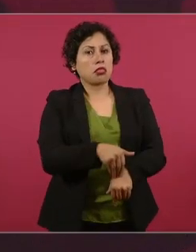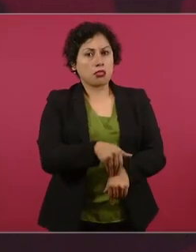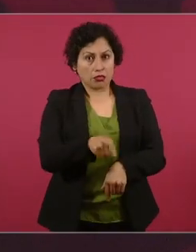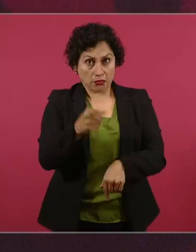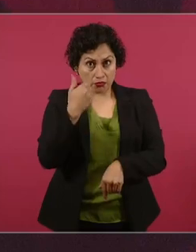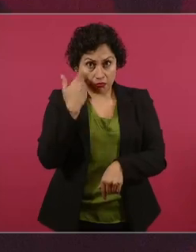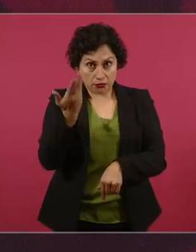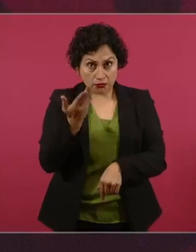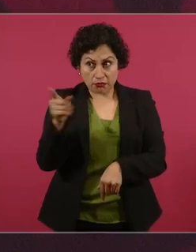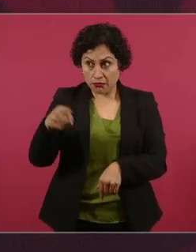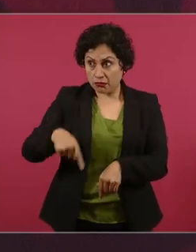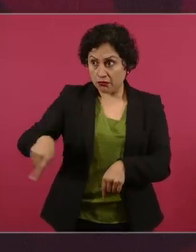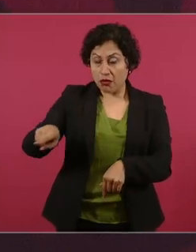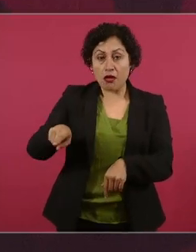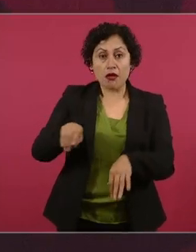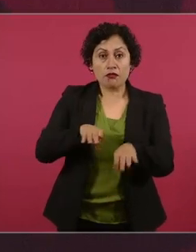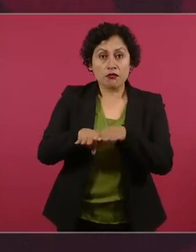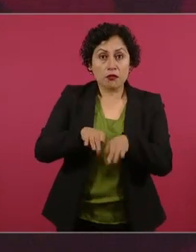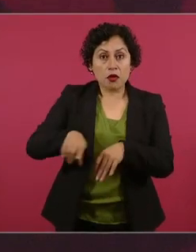títeres,